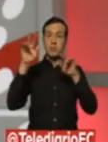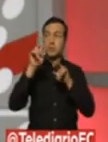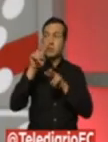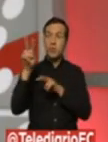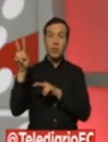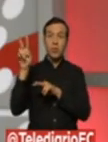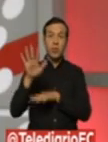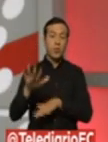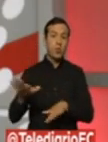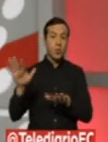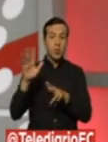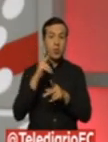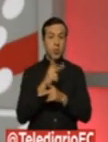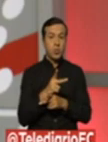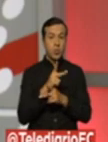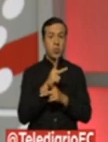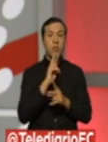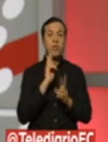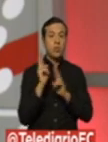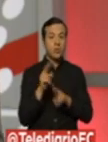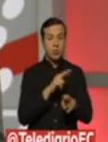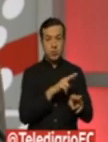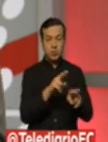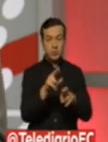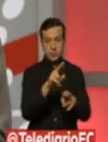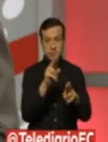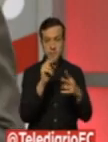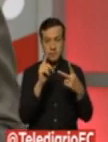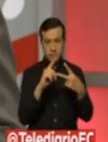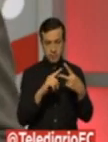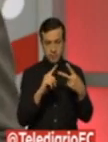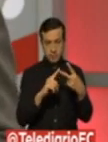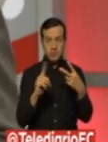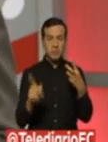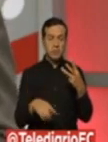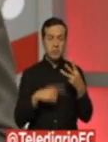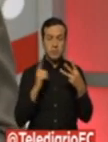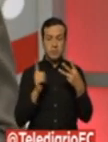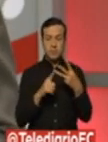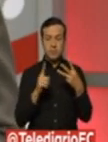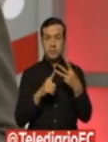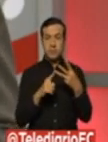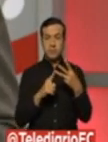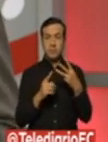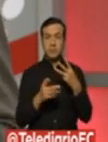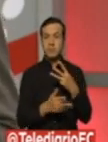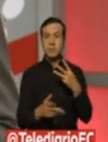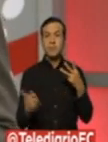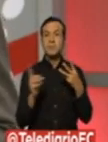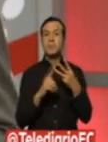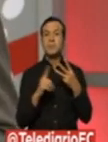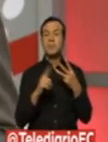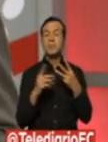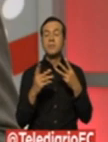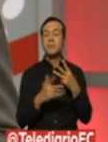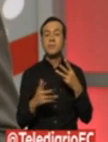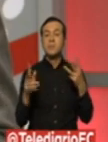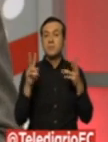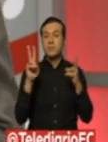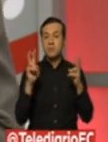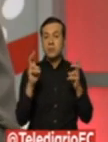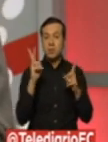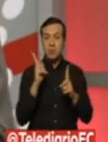protección de fuentes hídricas etcétera y un tercer componente que se relaciona con